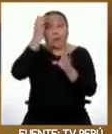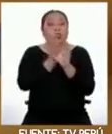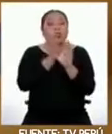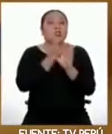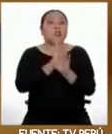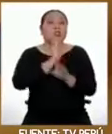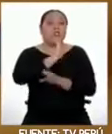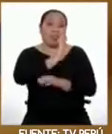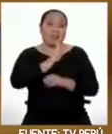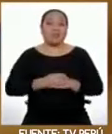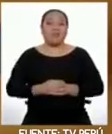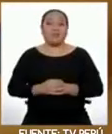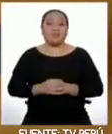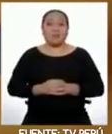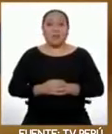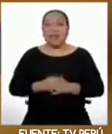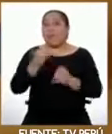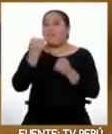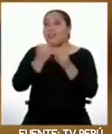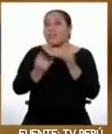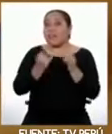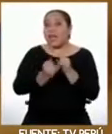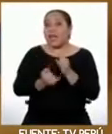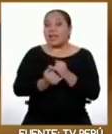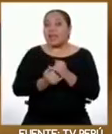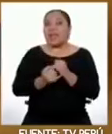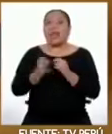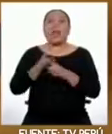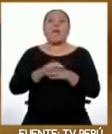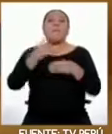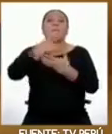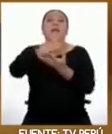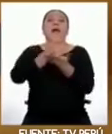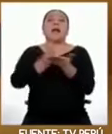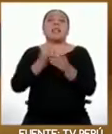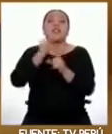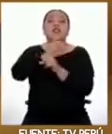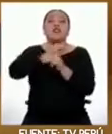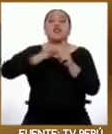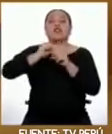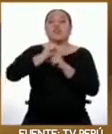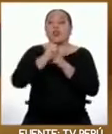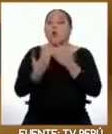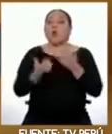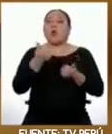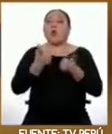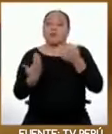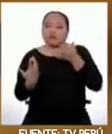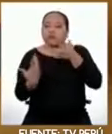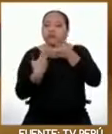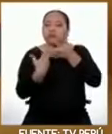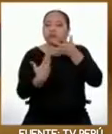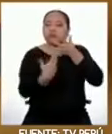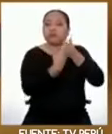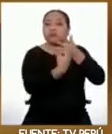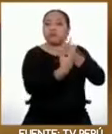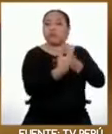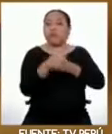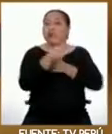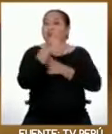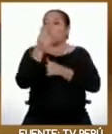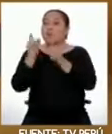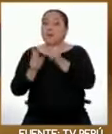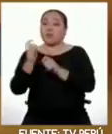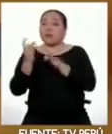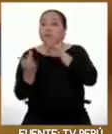él. Finalmente, la dimensión social abarca las relaciones de poder con otras personas,